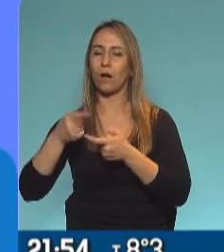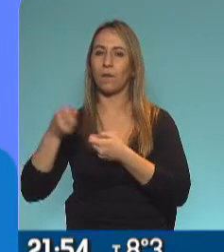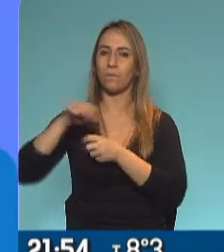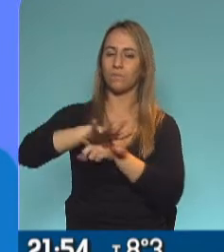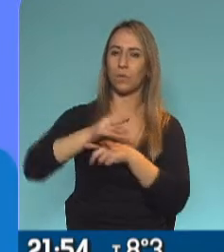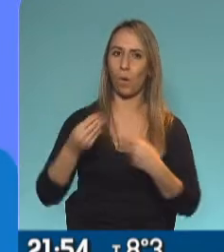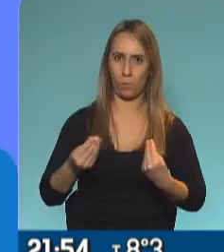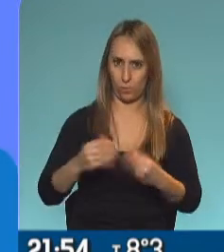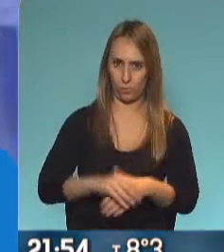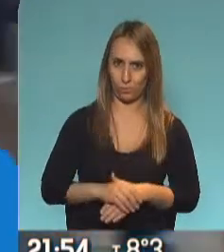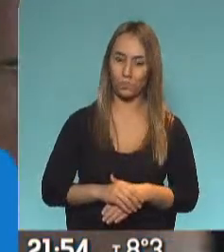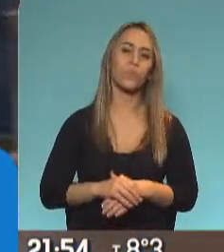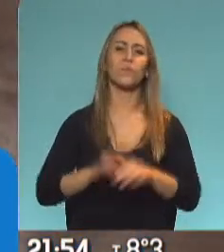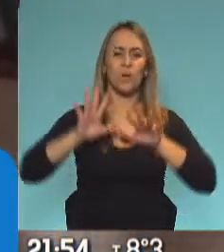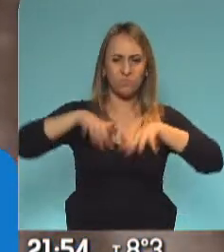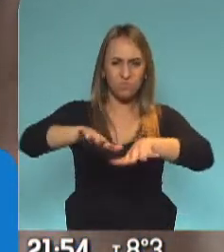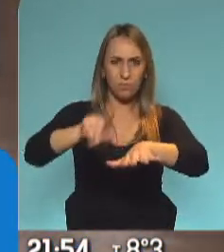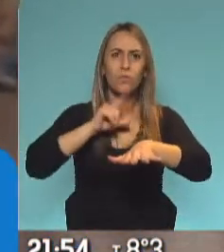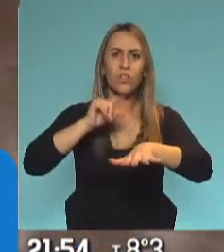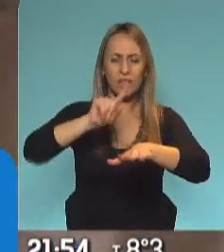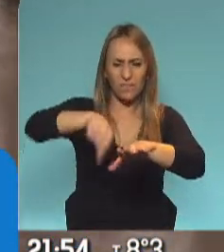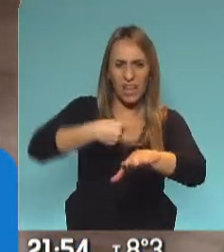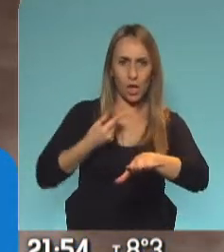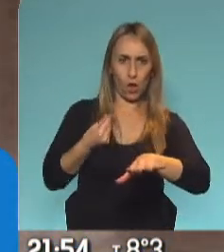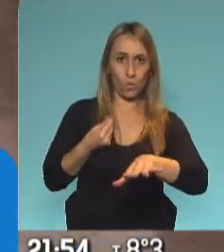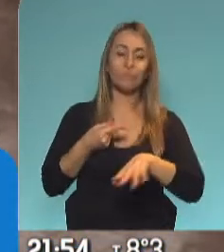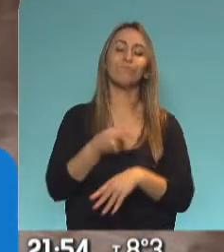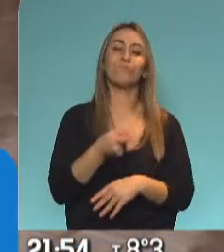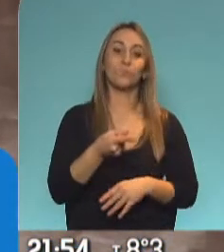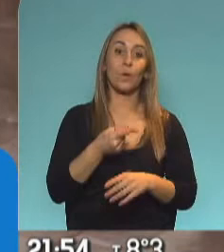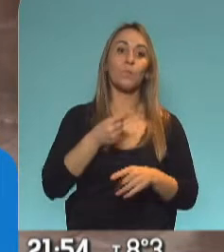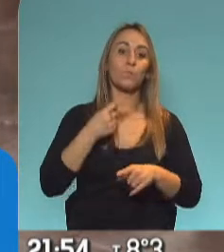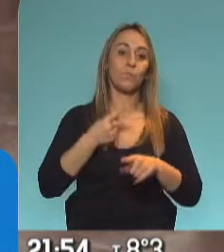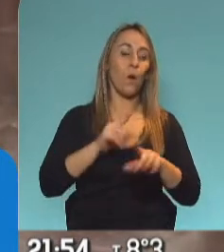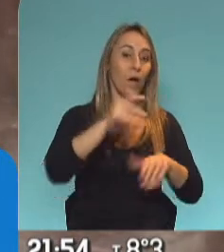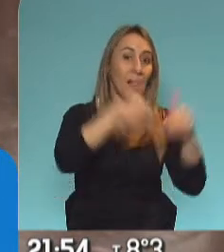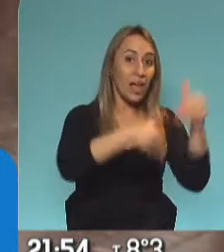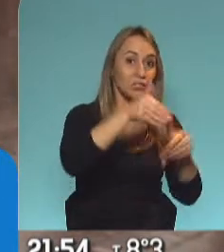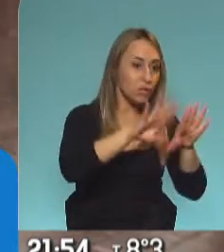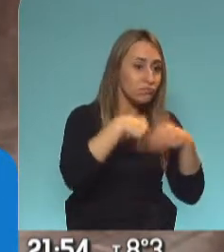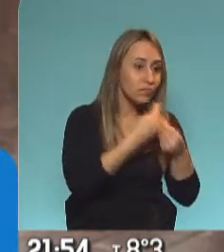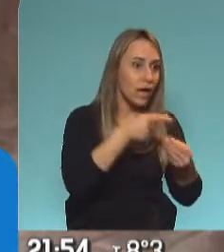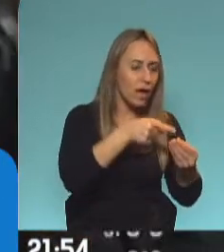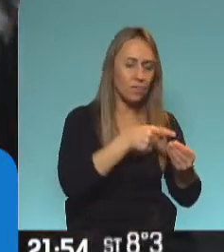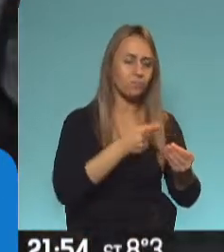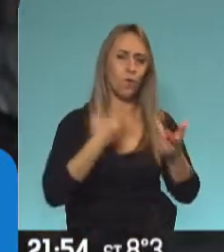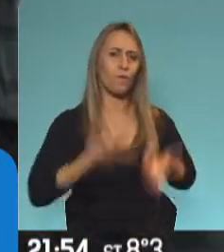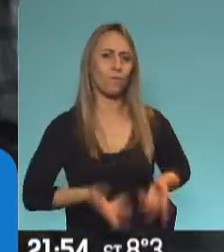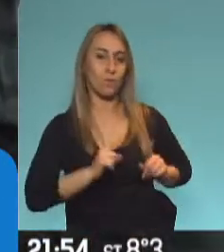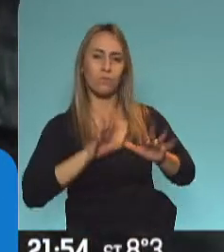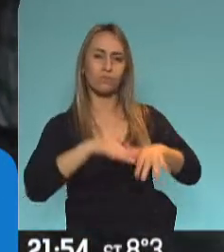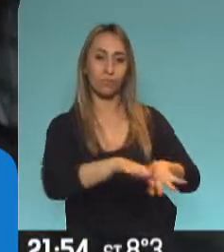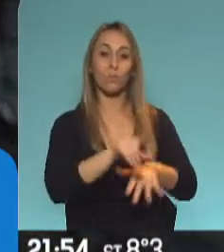protestas. ¿Qué es lo que desencadenó esas protestas? Como decía, es el resultado electoral. ¿Por qué? Porque el gobierno